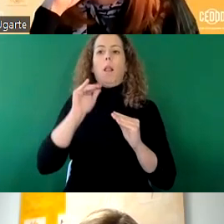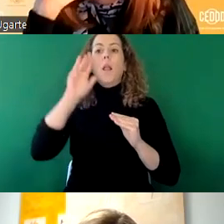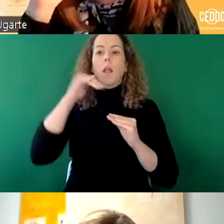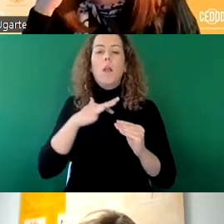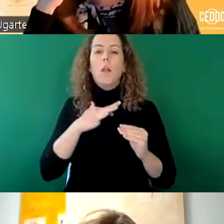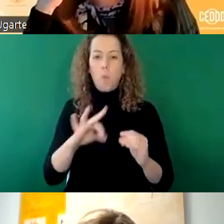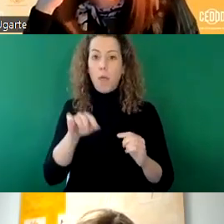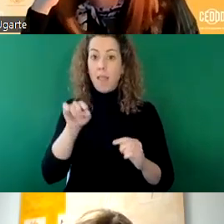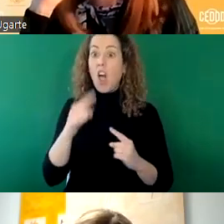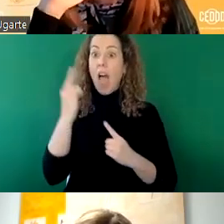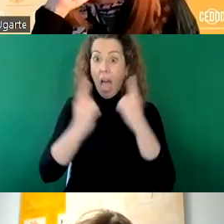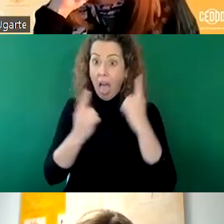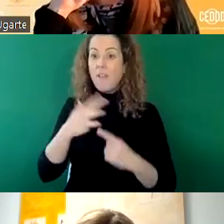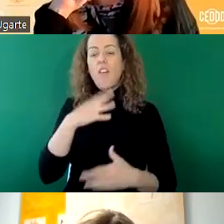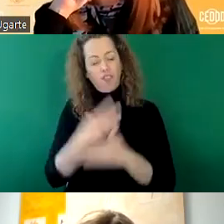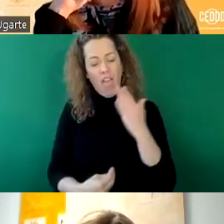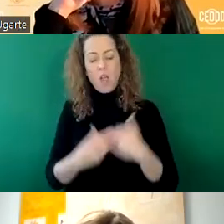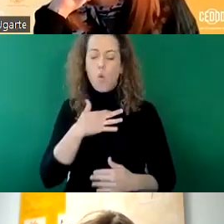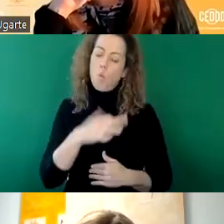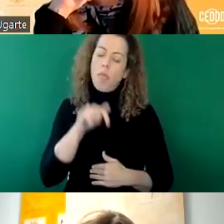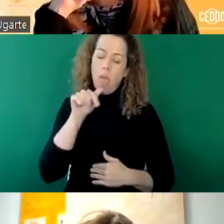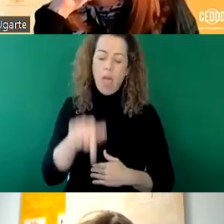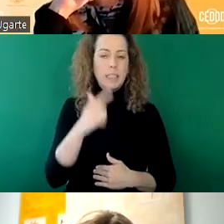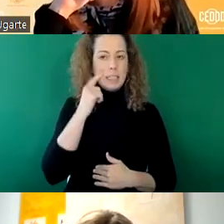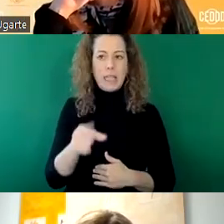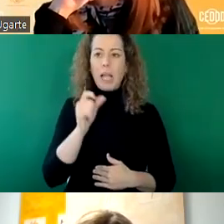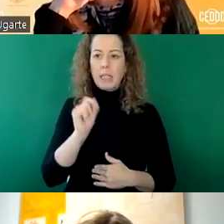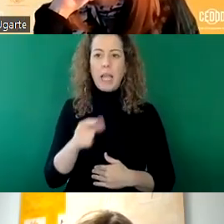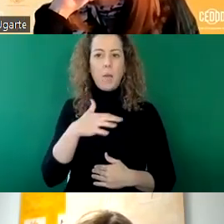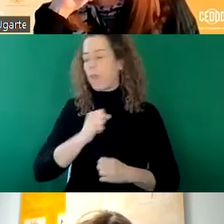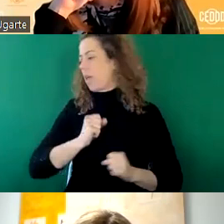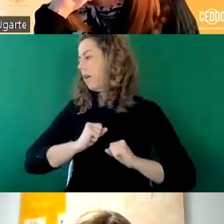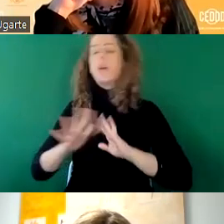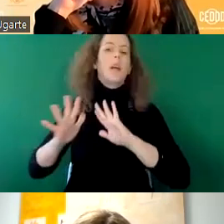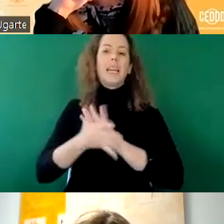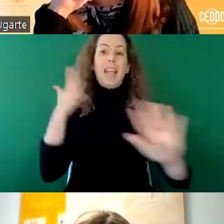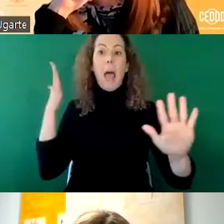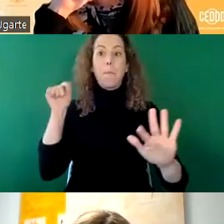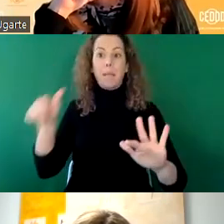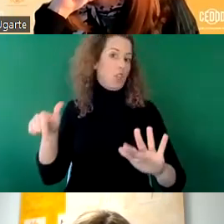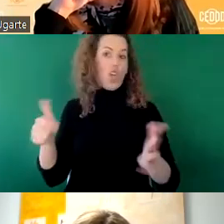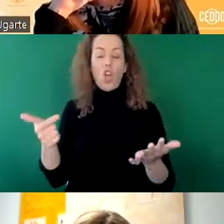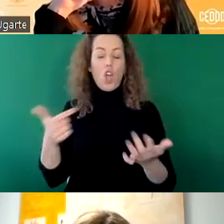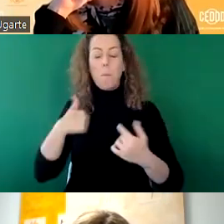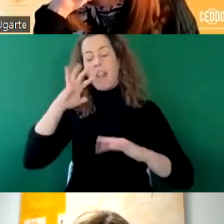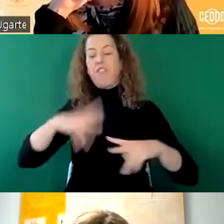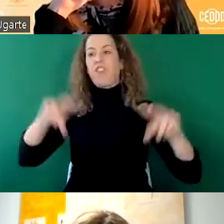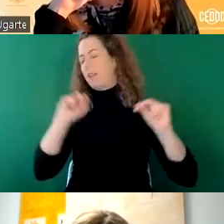que a veces fallamos, porque es ahí donde soltamos demasiado rápido a la persona en esas intervenciones físicas